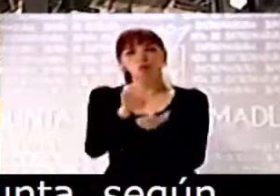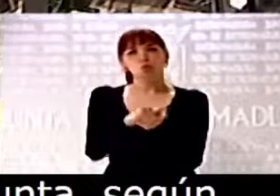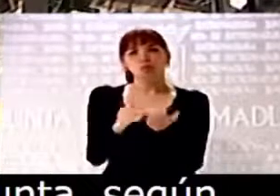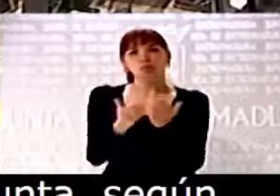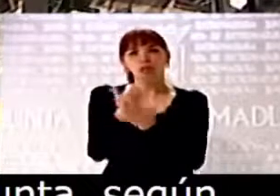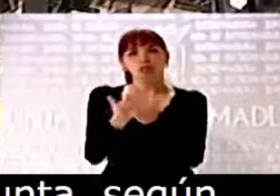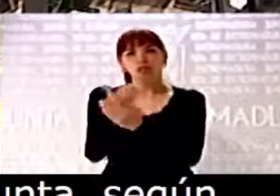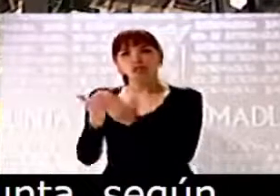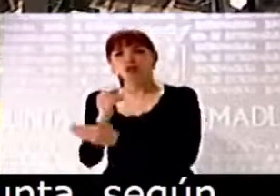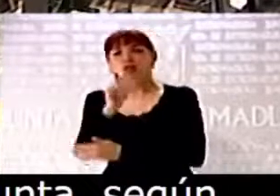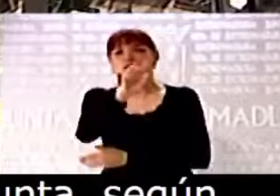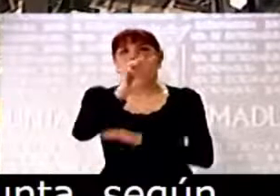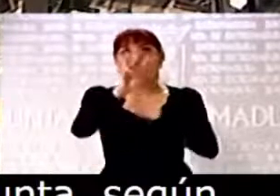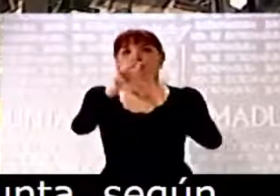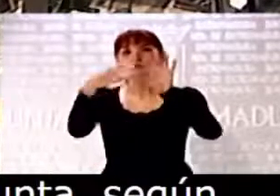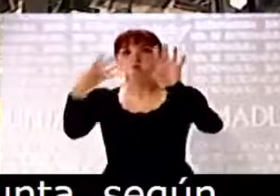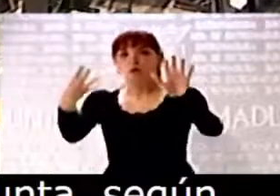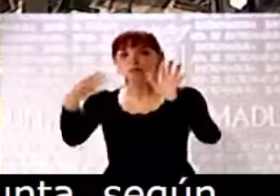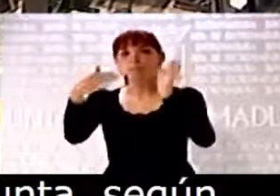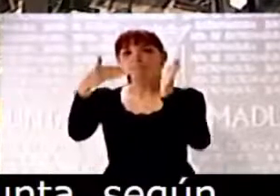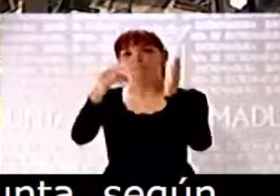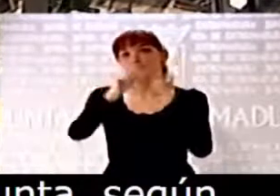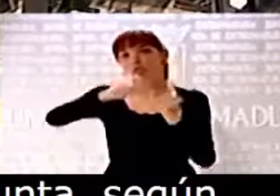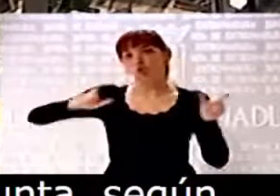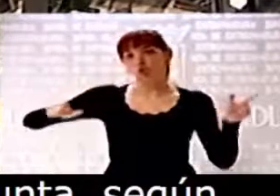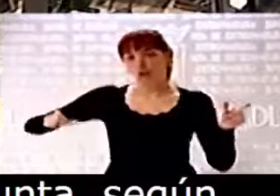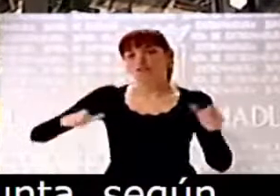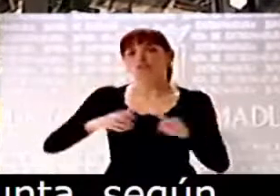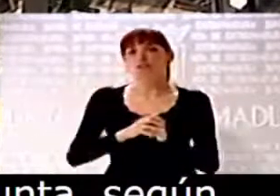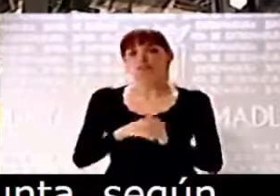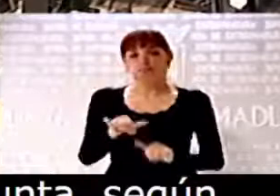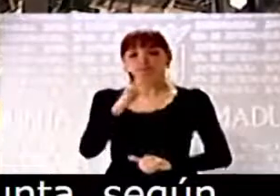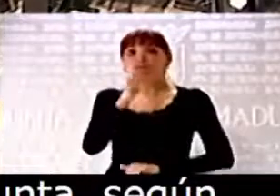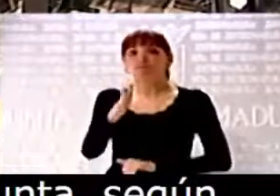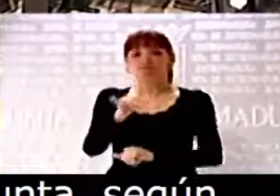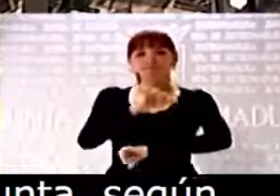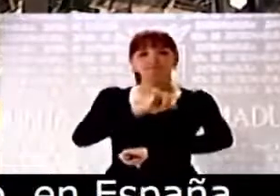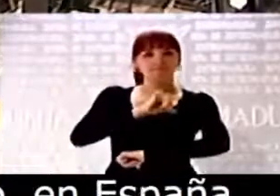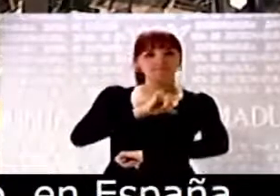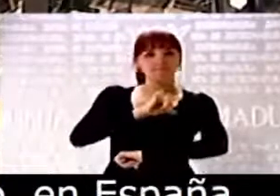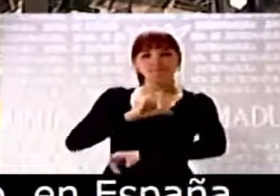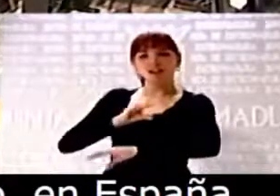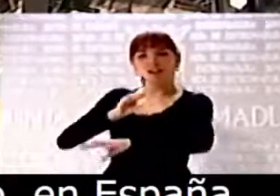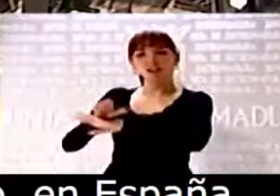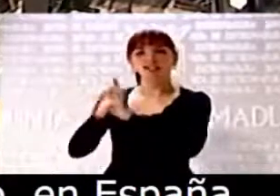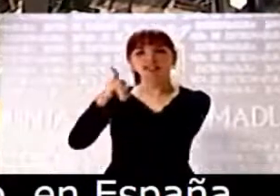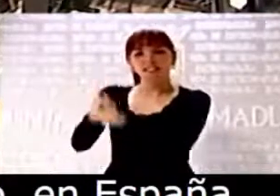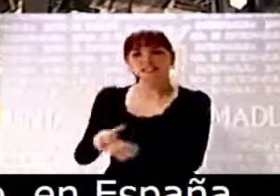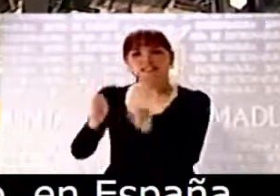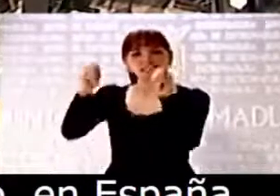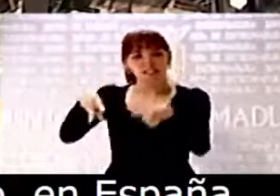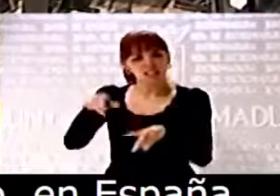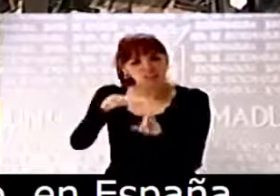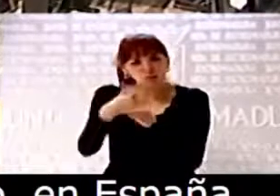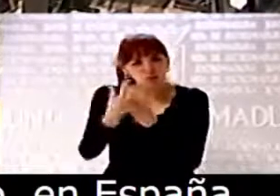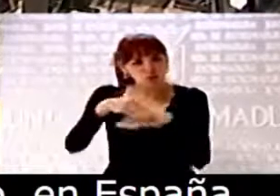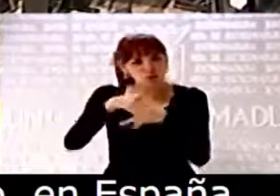día 139 personas, 4 días en Extremadura, a la espera de ayudas a la dependencia. ¿Se está resolviendo esta